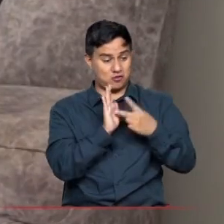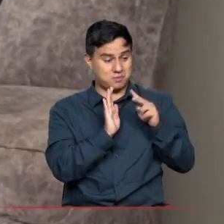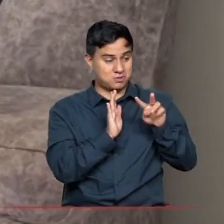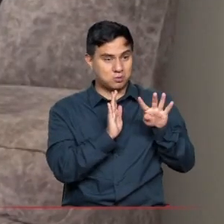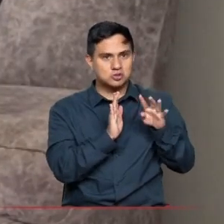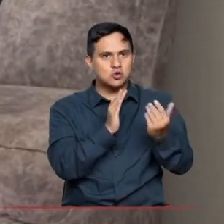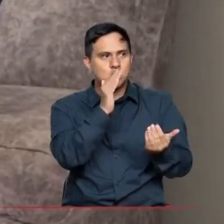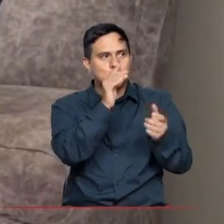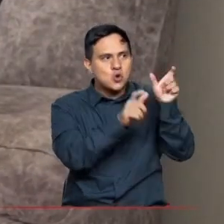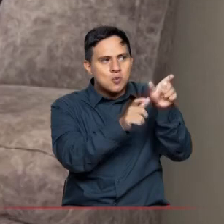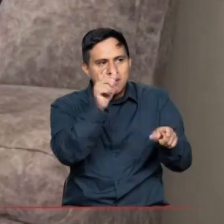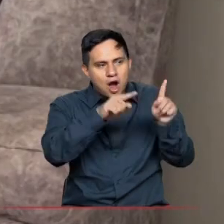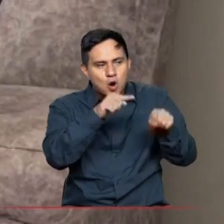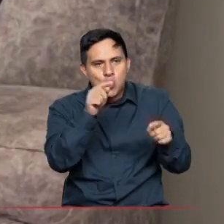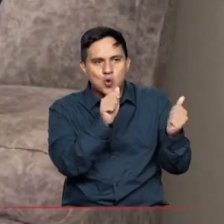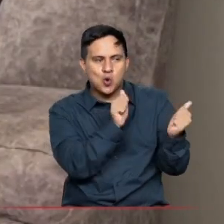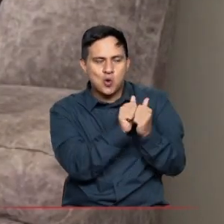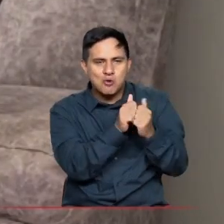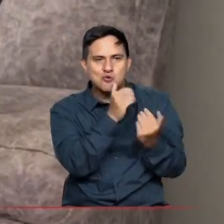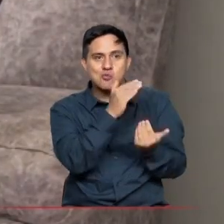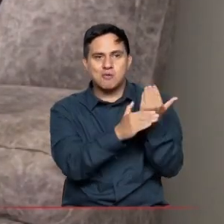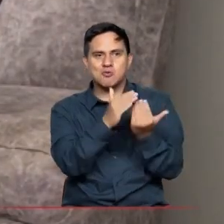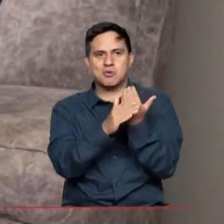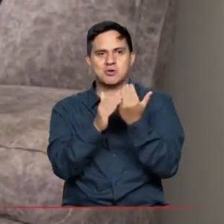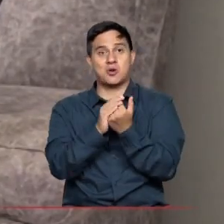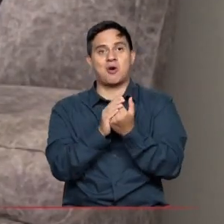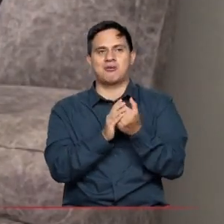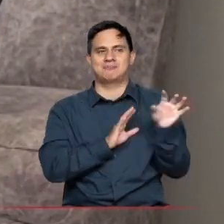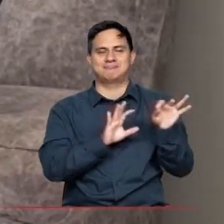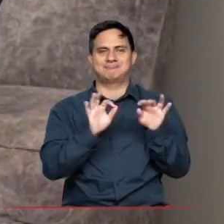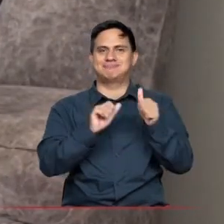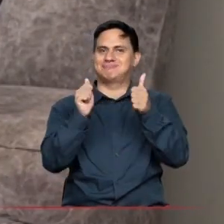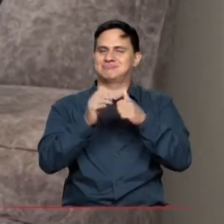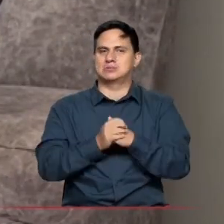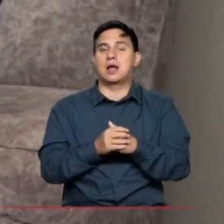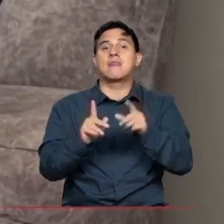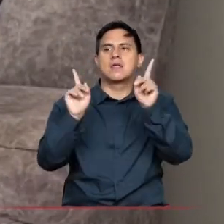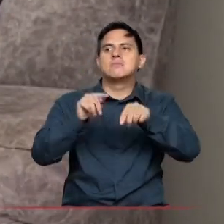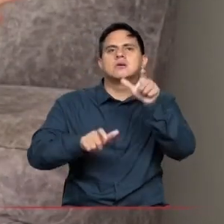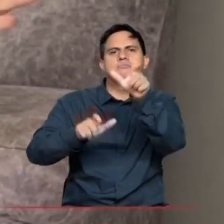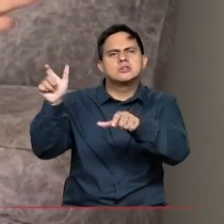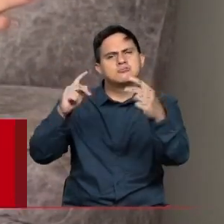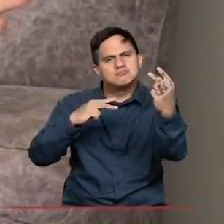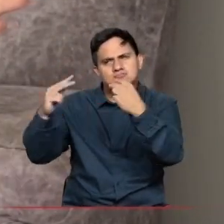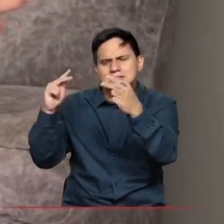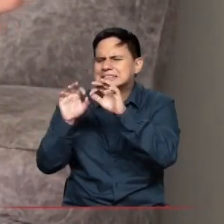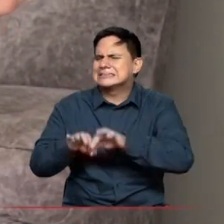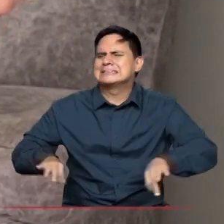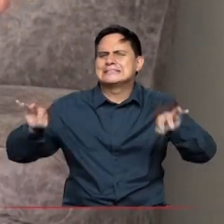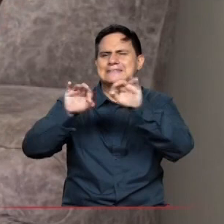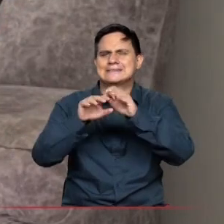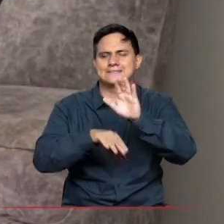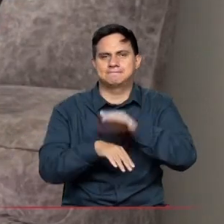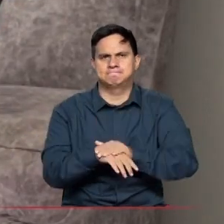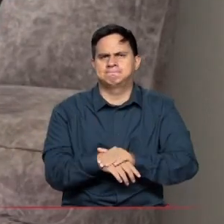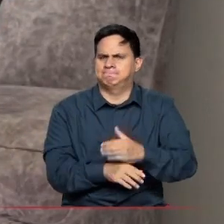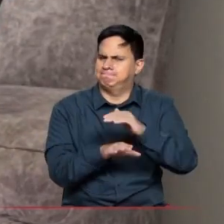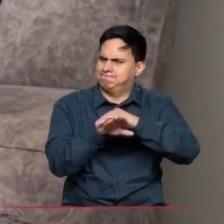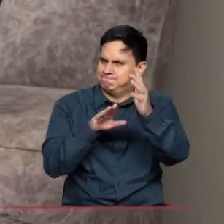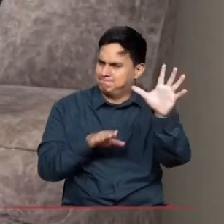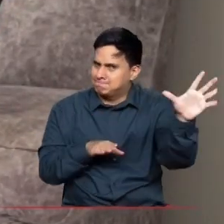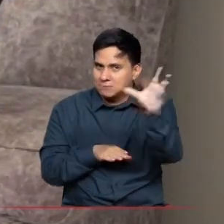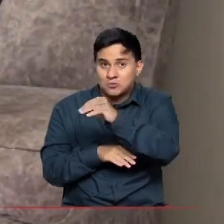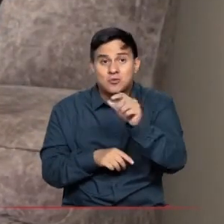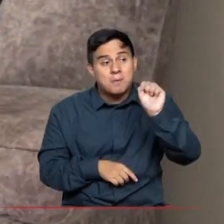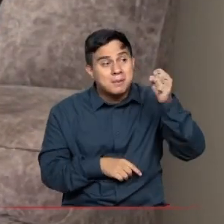nuevas, secciones muy interesantes y, como siempre, el público, que es lo más importante para nosotros. Así que la invitación es cordial para que desde el